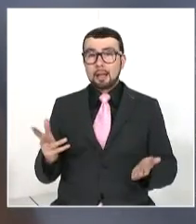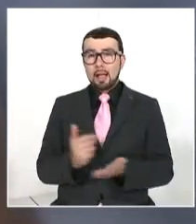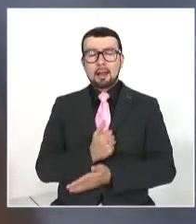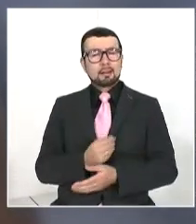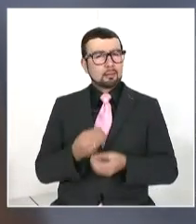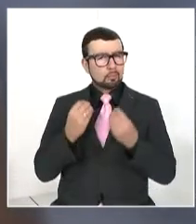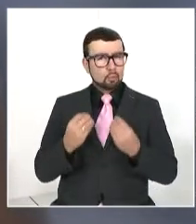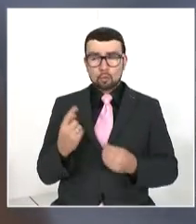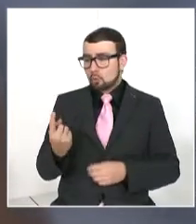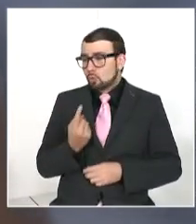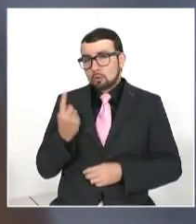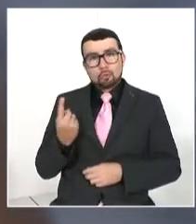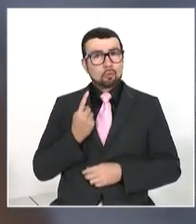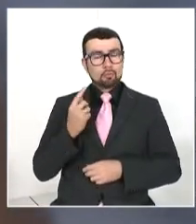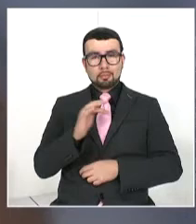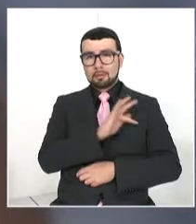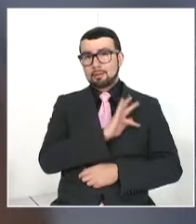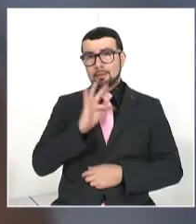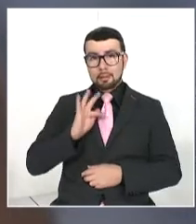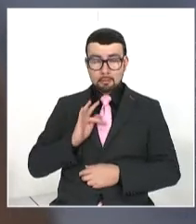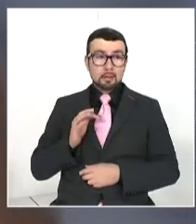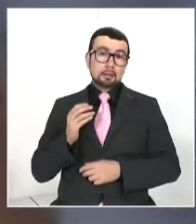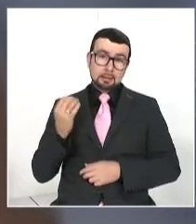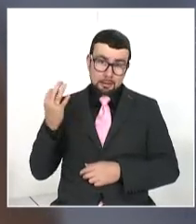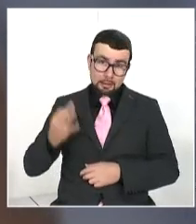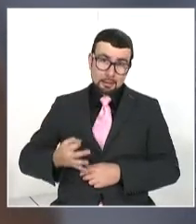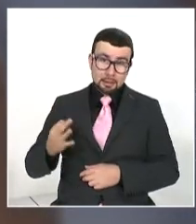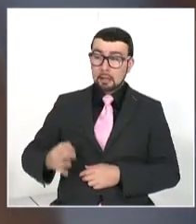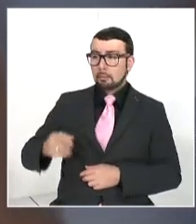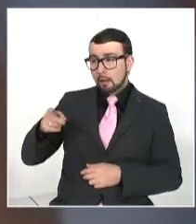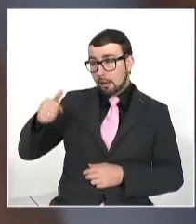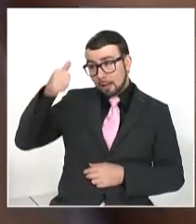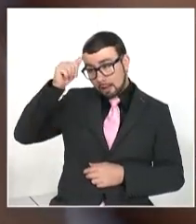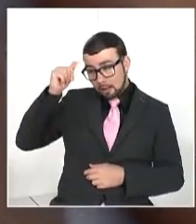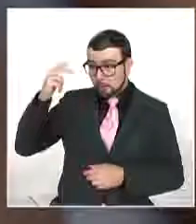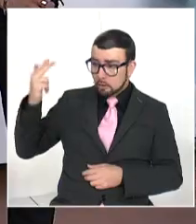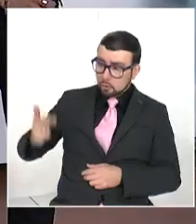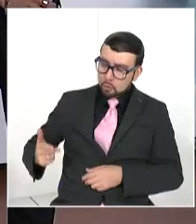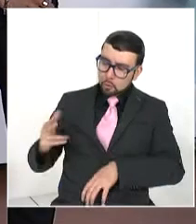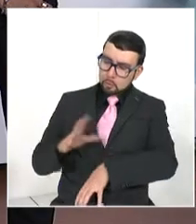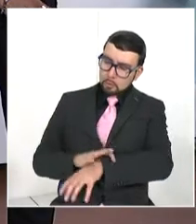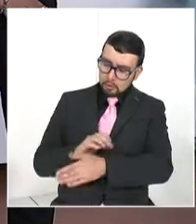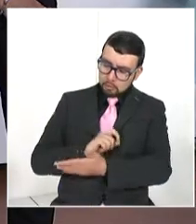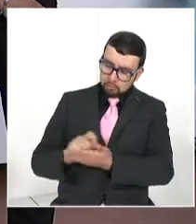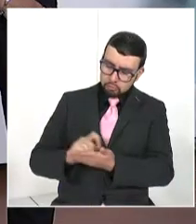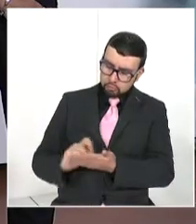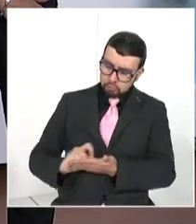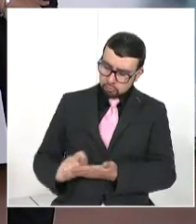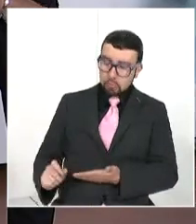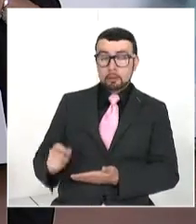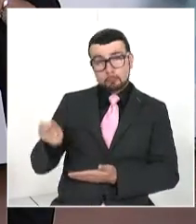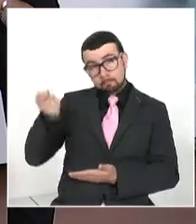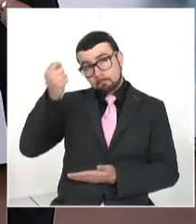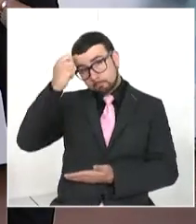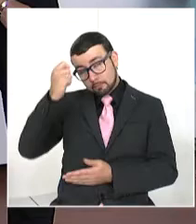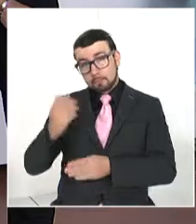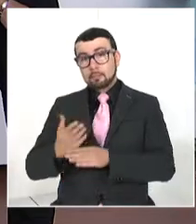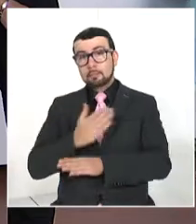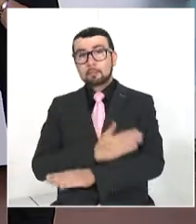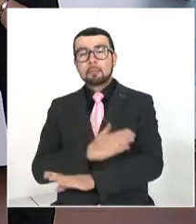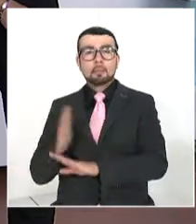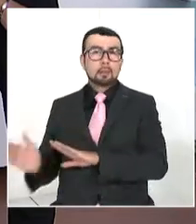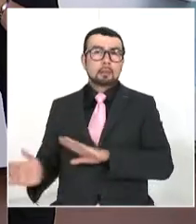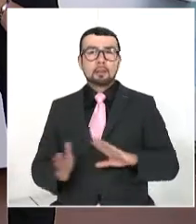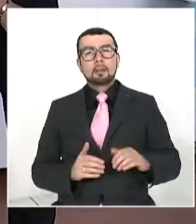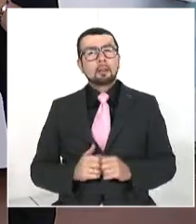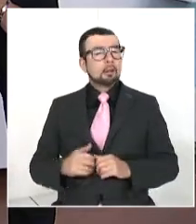una sola terapia, teniendo en cuenta siempre la historia clínica y la historia de vida del paciente. Nosotros nos hemos reunido un equipo